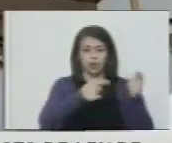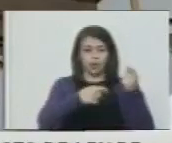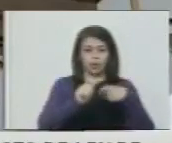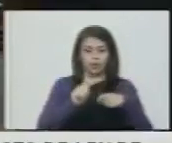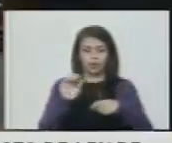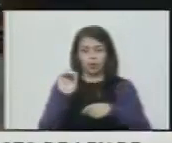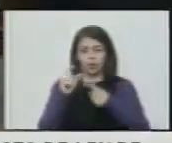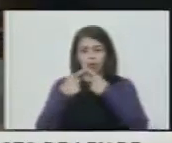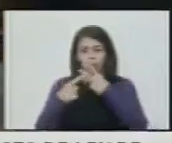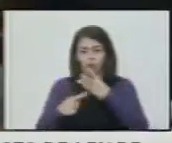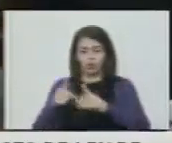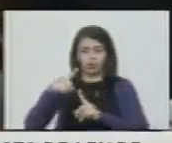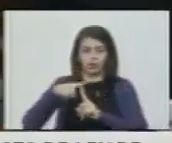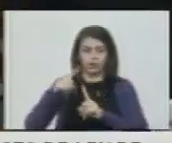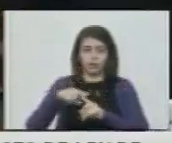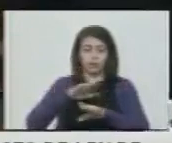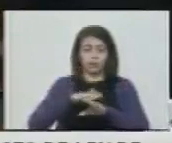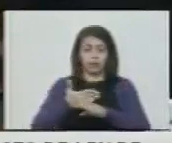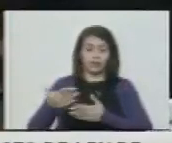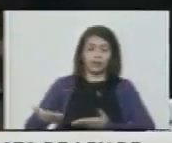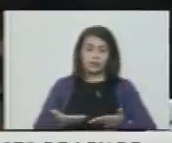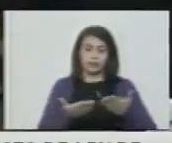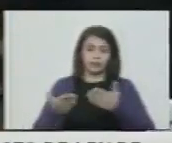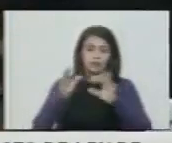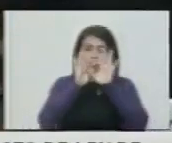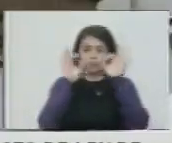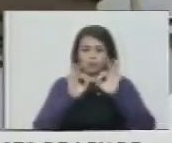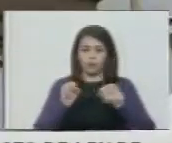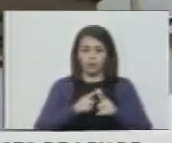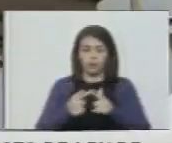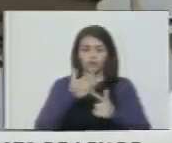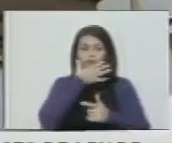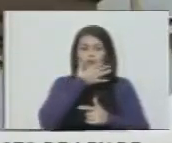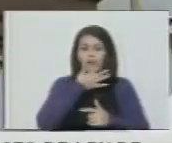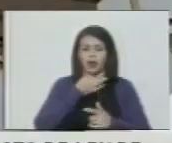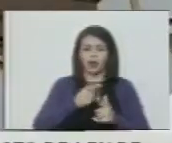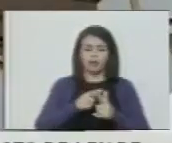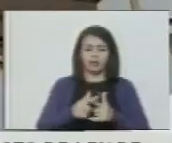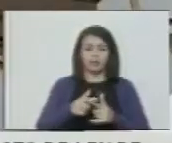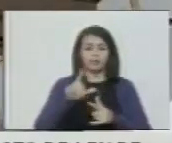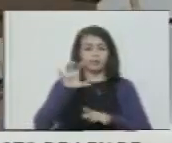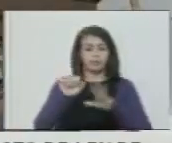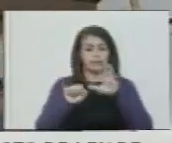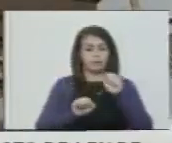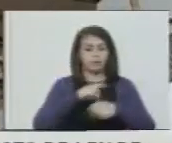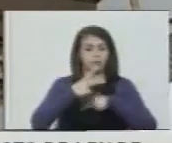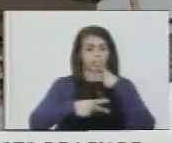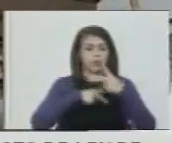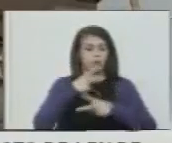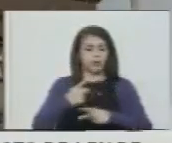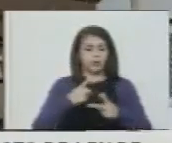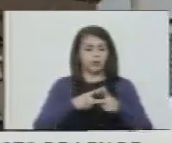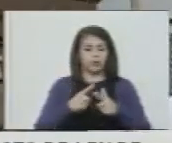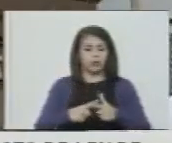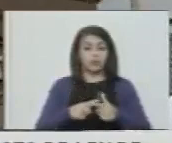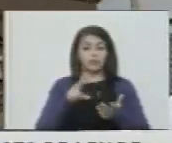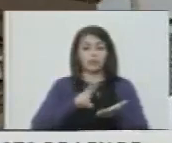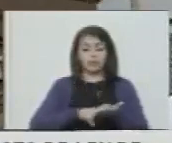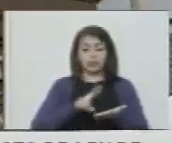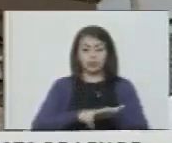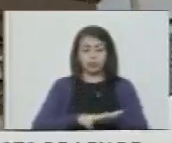comerciales o de otros tipos, a los fines de servir como mecanismo para facilitar la adquisición de un producto de